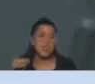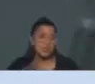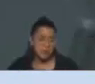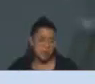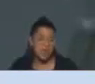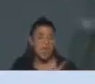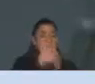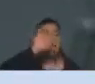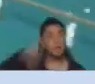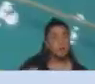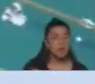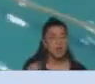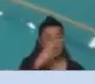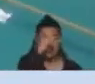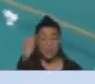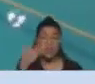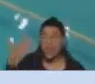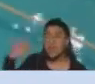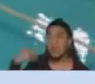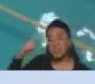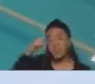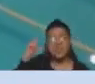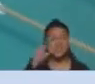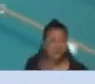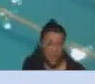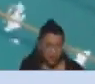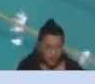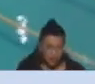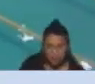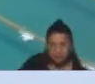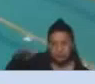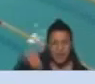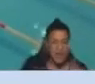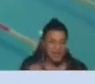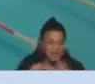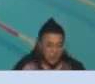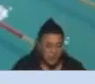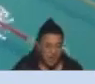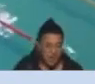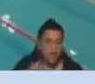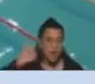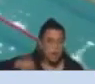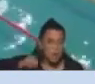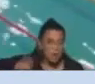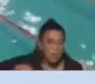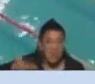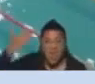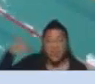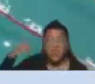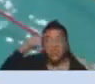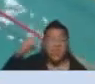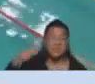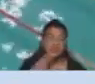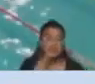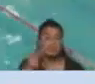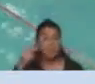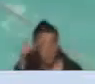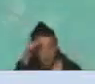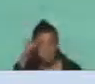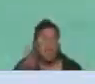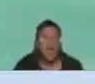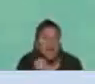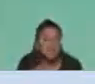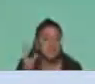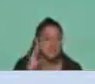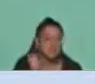campeona nacional desde los 10 años. Claro. Es uno de los pocos casos en la natación argentina que es campeona nacional desde los 10, 11, 12, hasta los 16